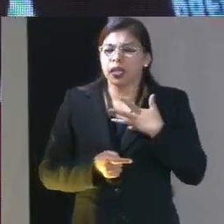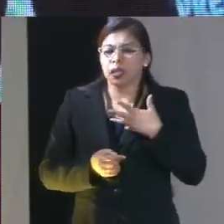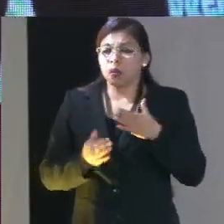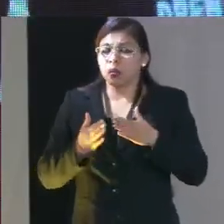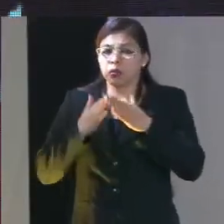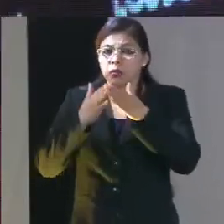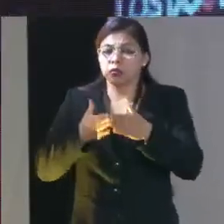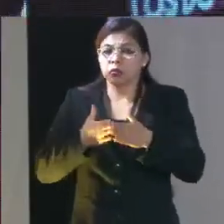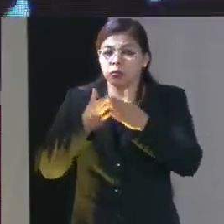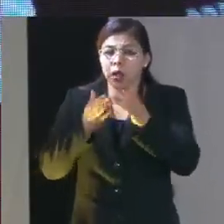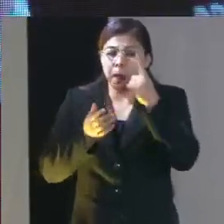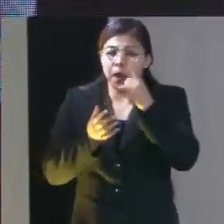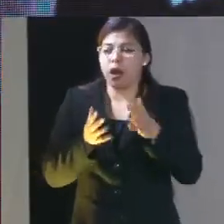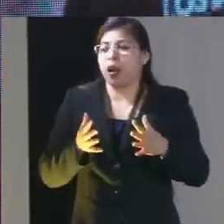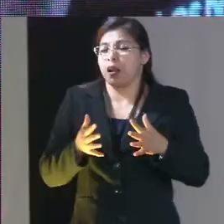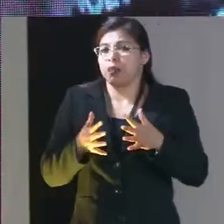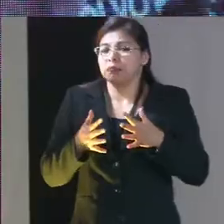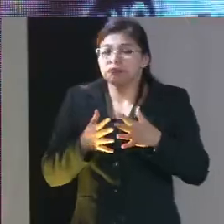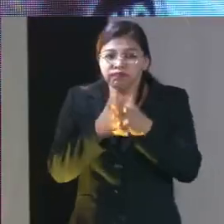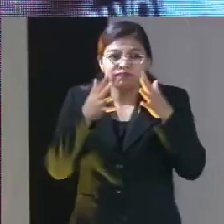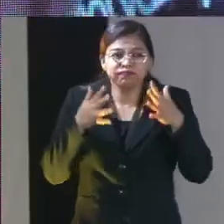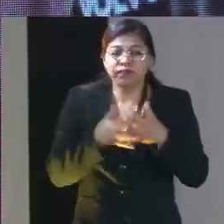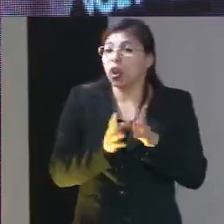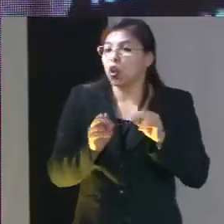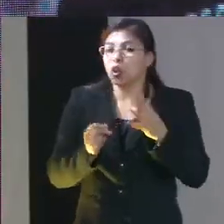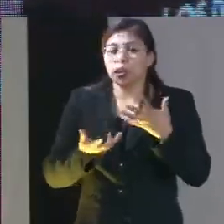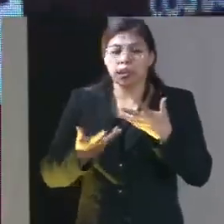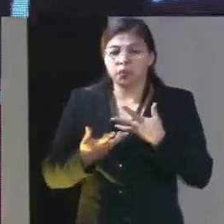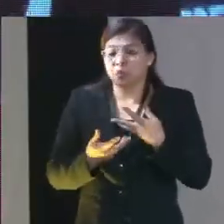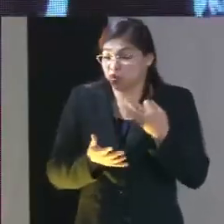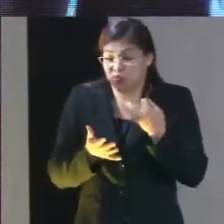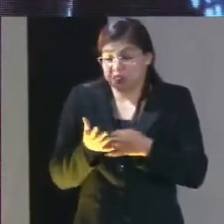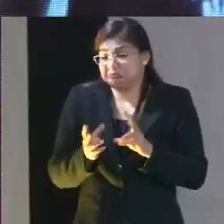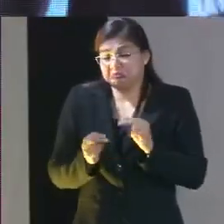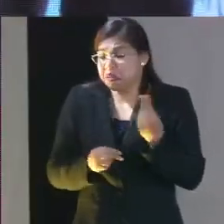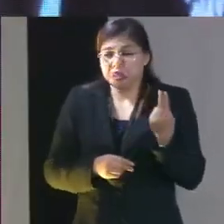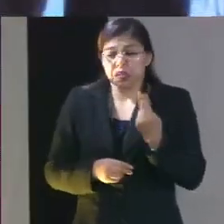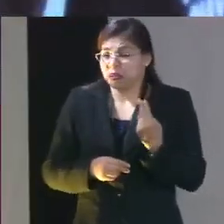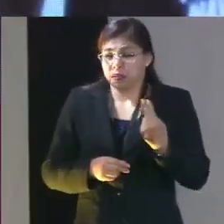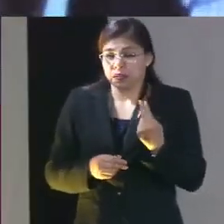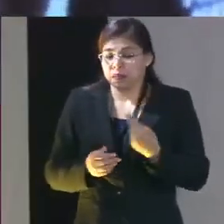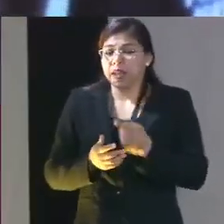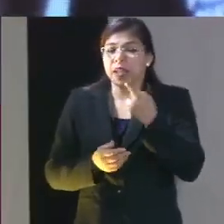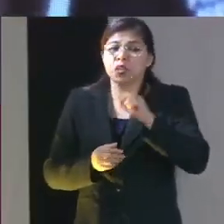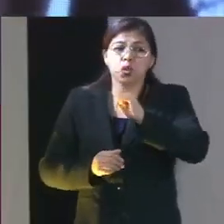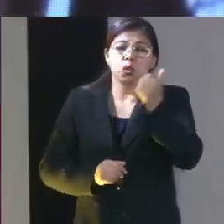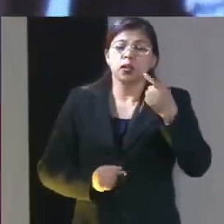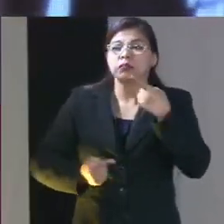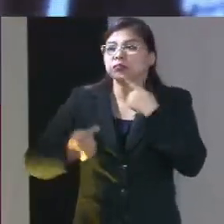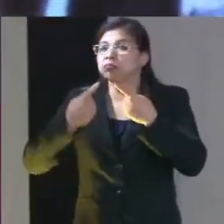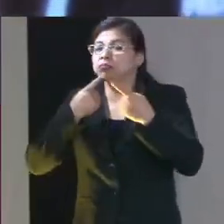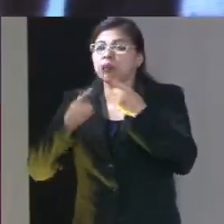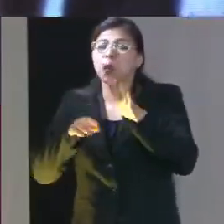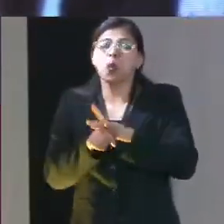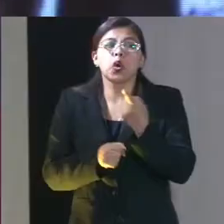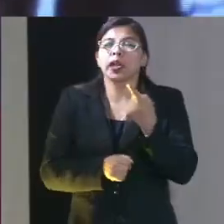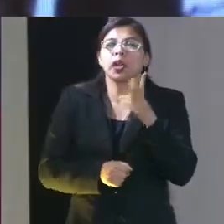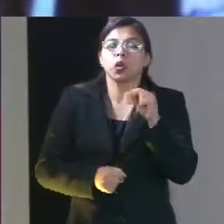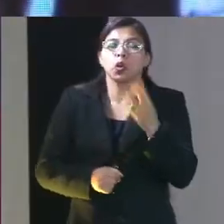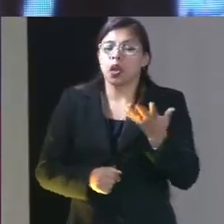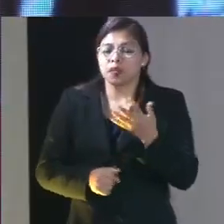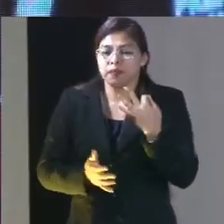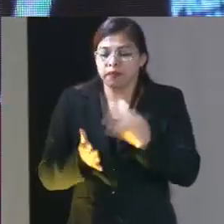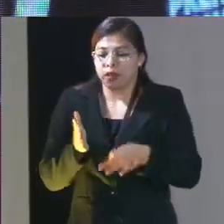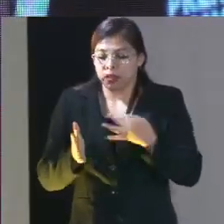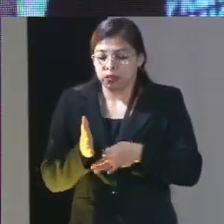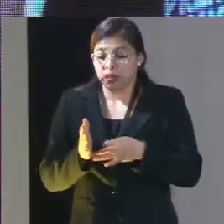guerra, no la tenemos y ni falta que nos hace. Esa sería otra discusión de por qué no nos hace falta, pero